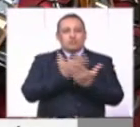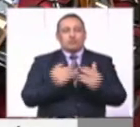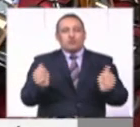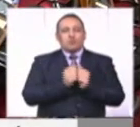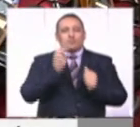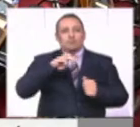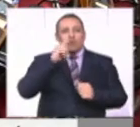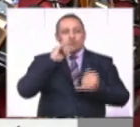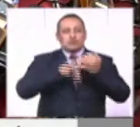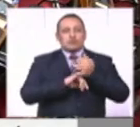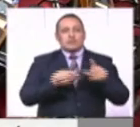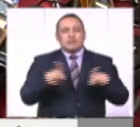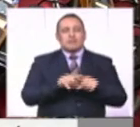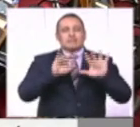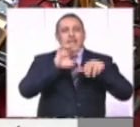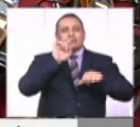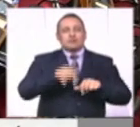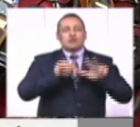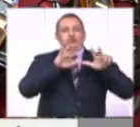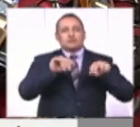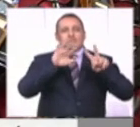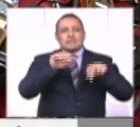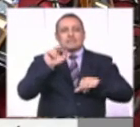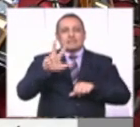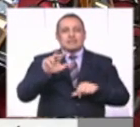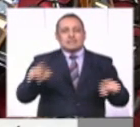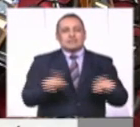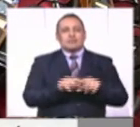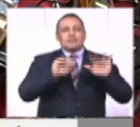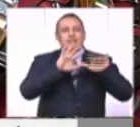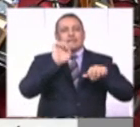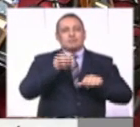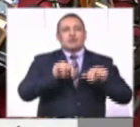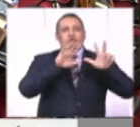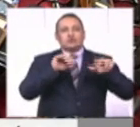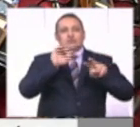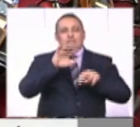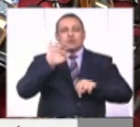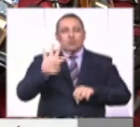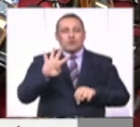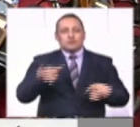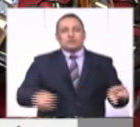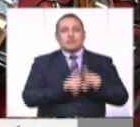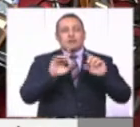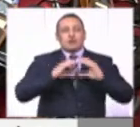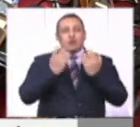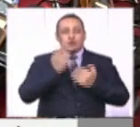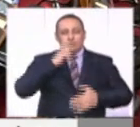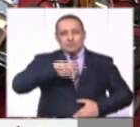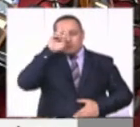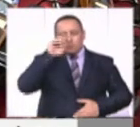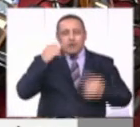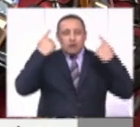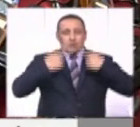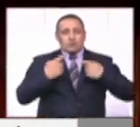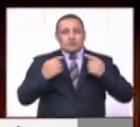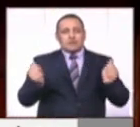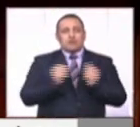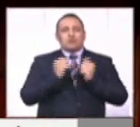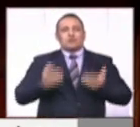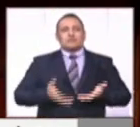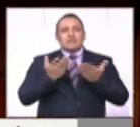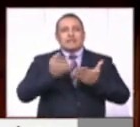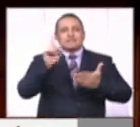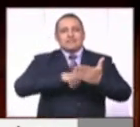las mociones de orden del día 10873 y 10874 el congreso de la República cuerda